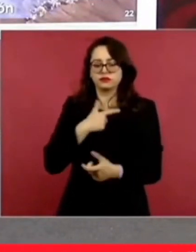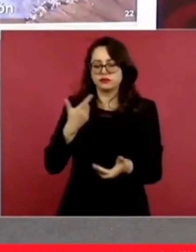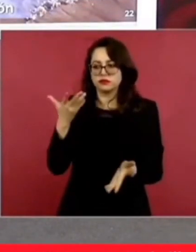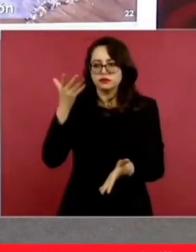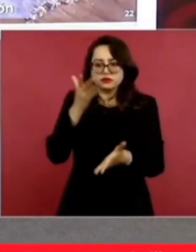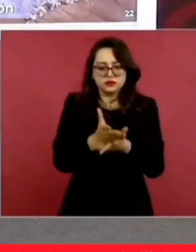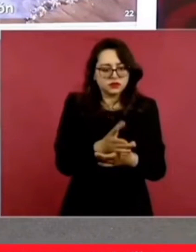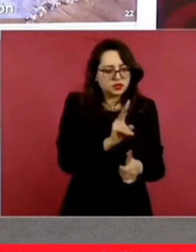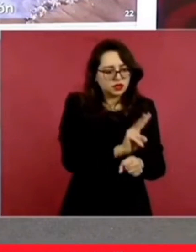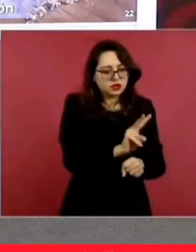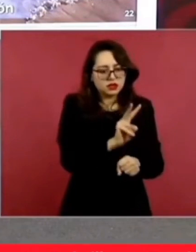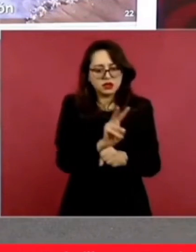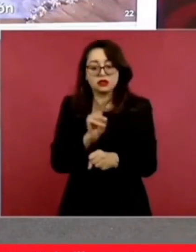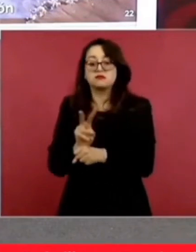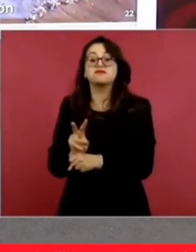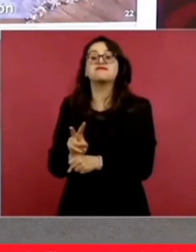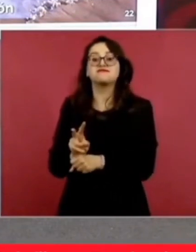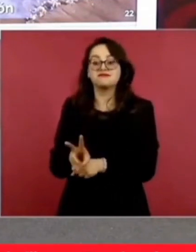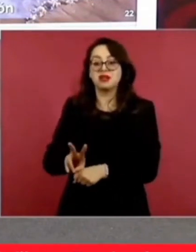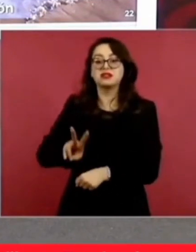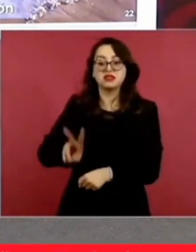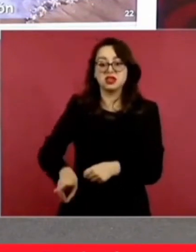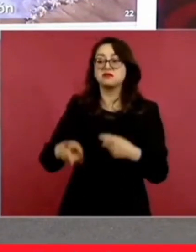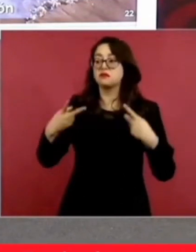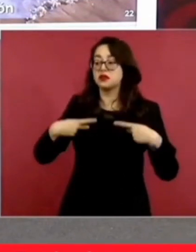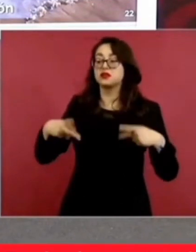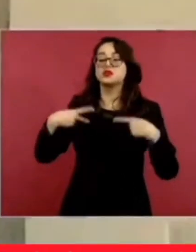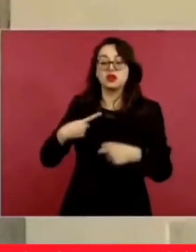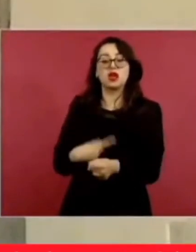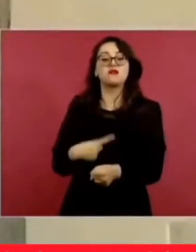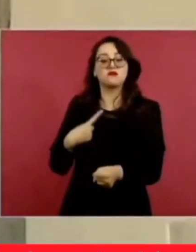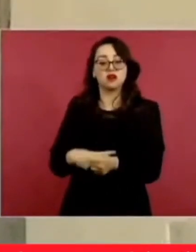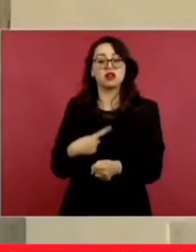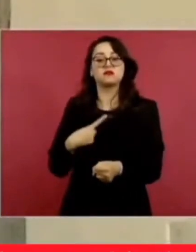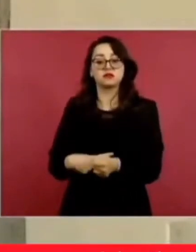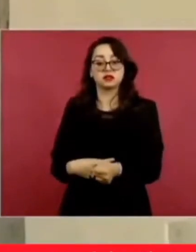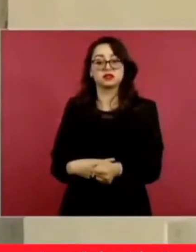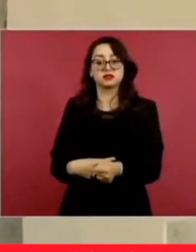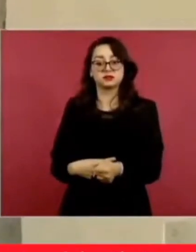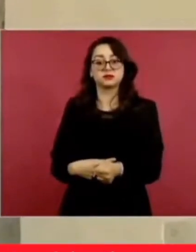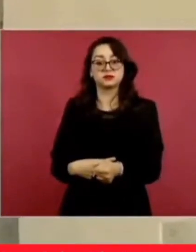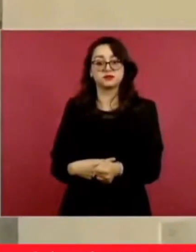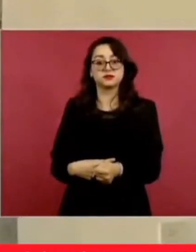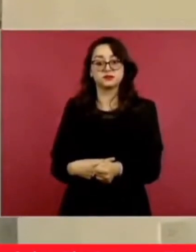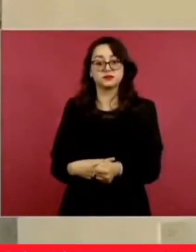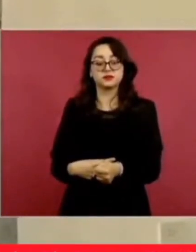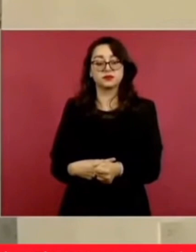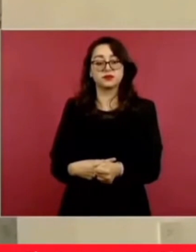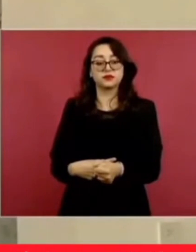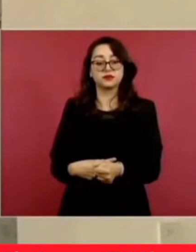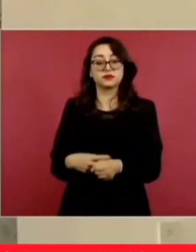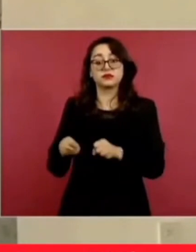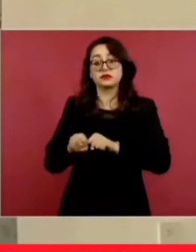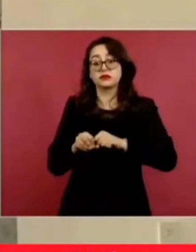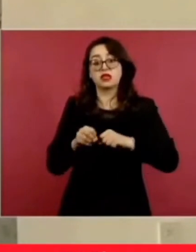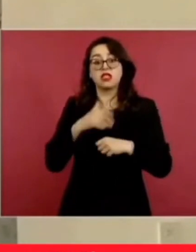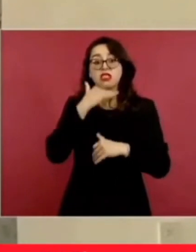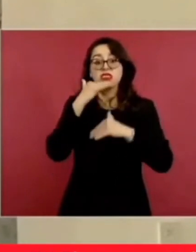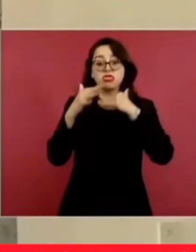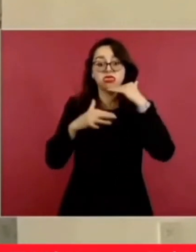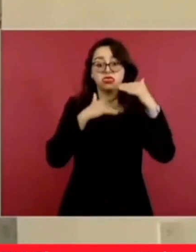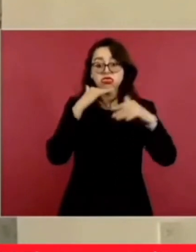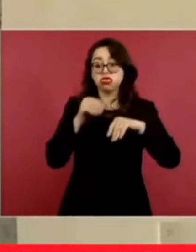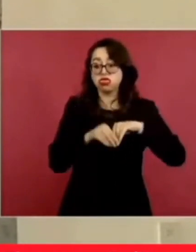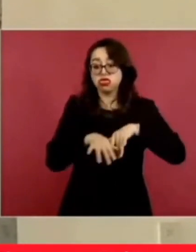compañeros enfermos de salud por un ambiente que no es sano. El derrame no fue un accidente, no lo aceptamos